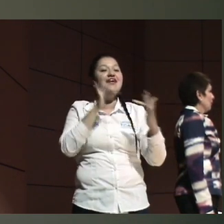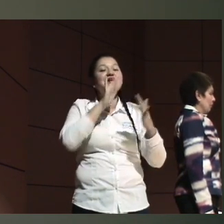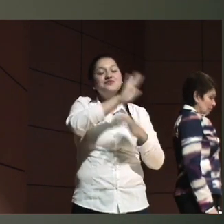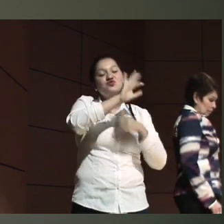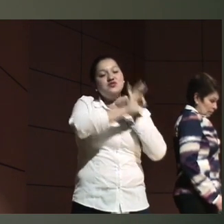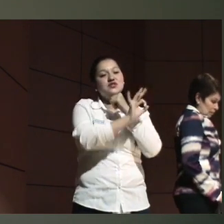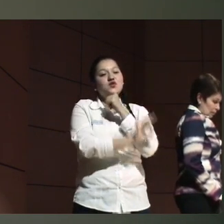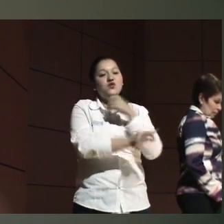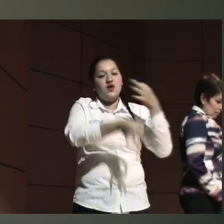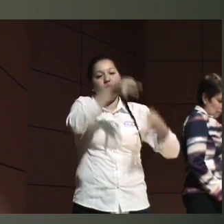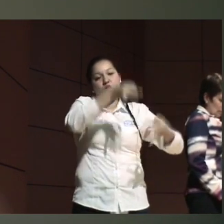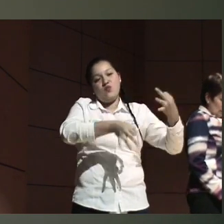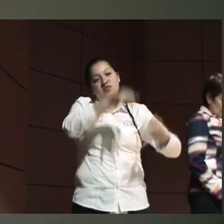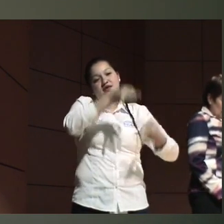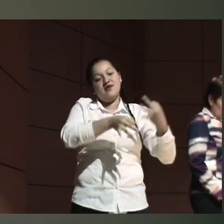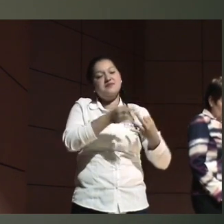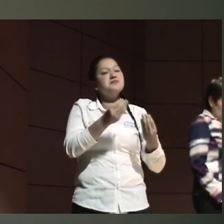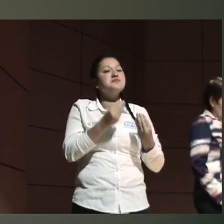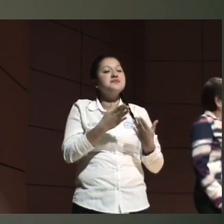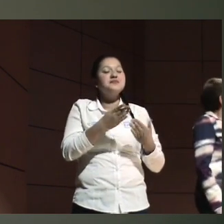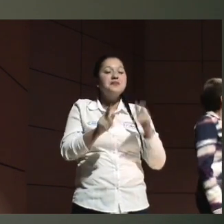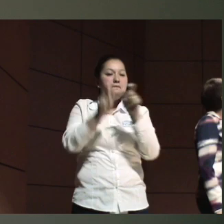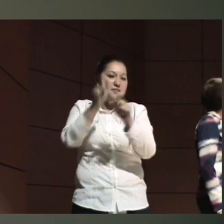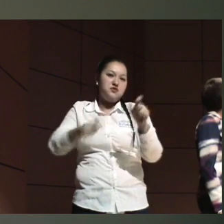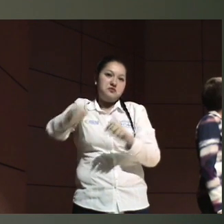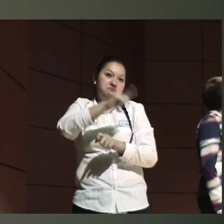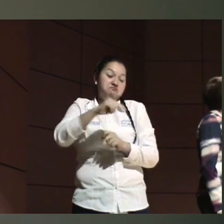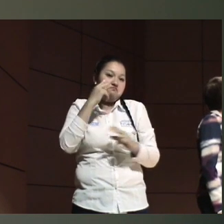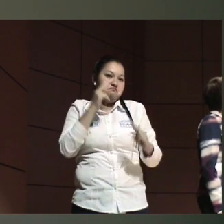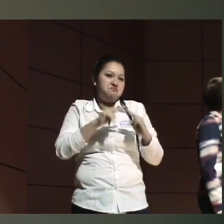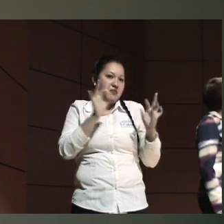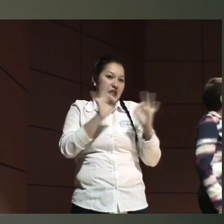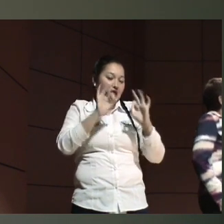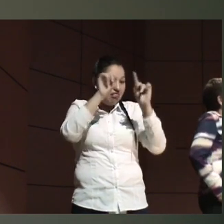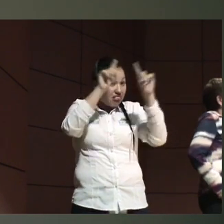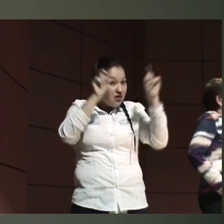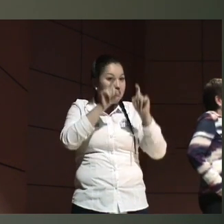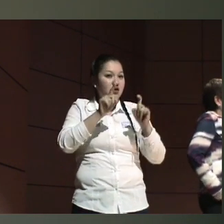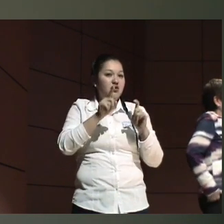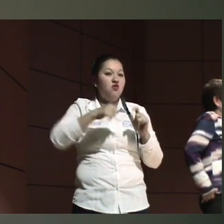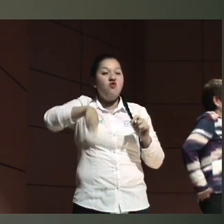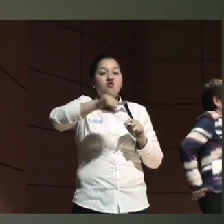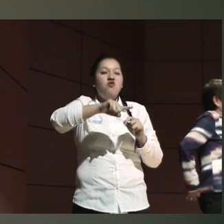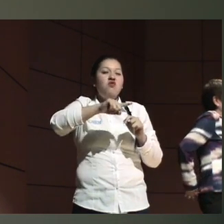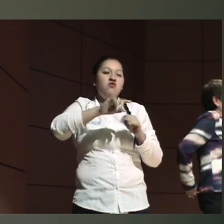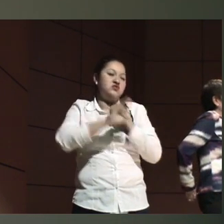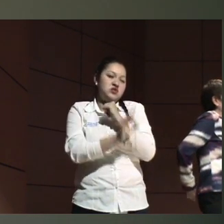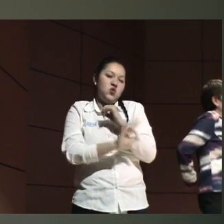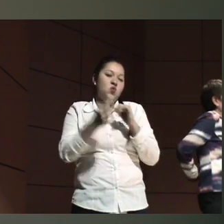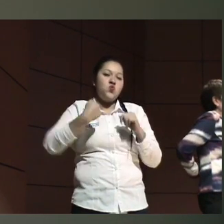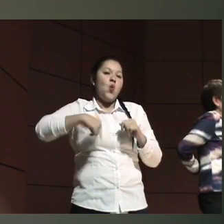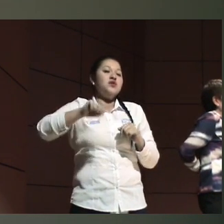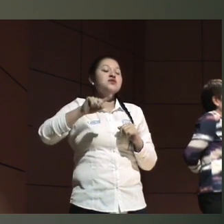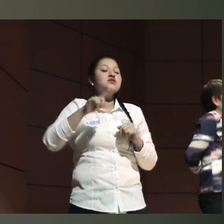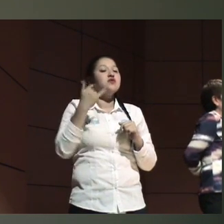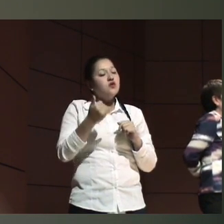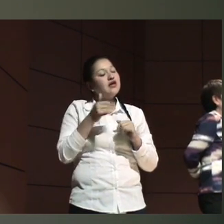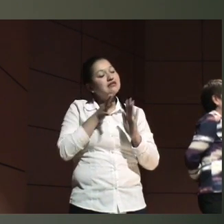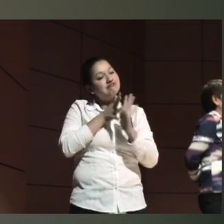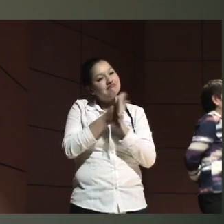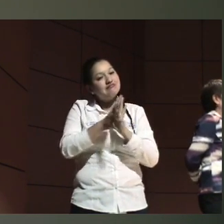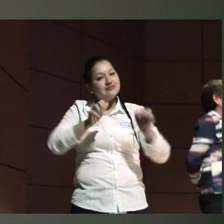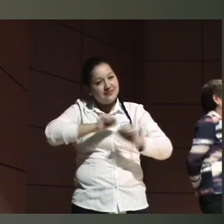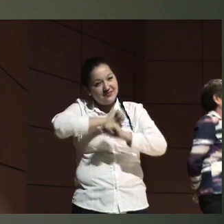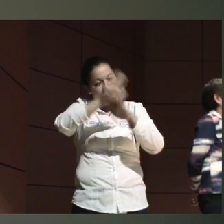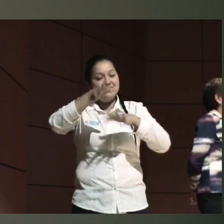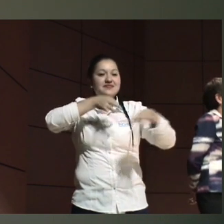jurídica para quienes no están familiarizados con el tema o para quienes no son psicólogos pues queremos aclarar que